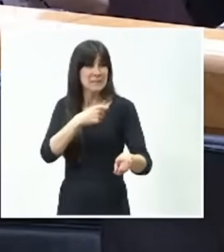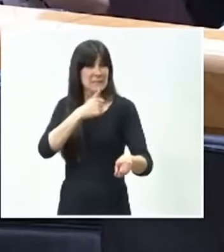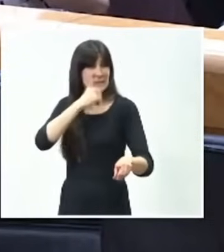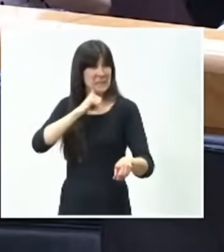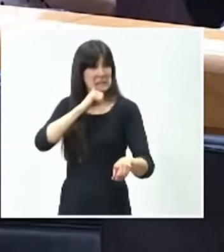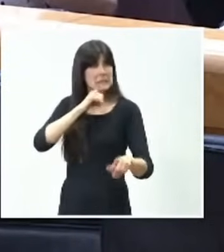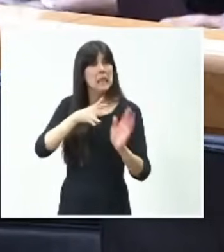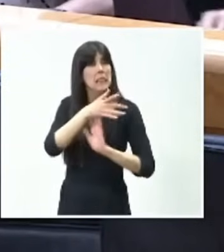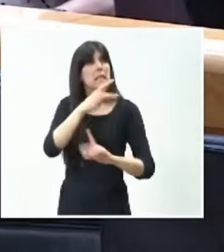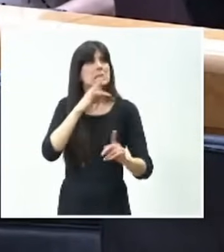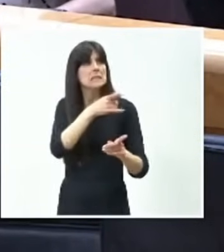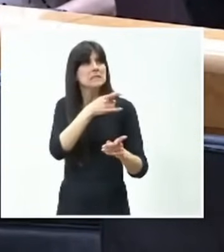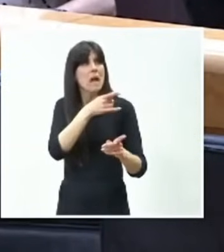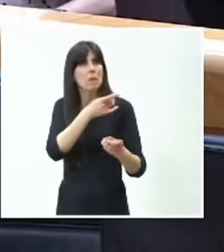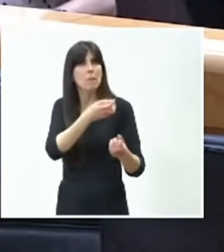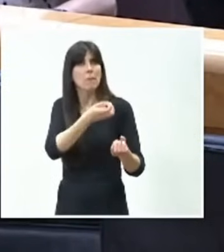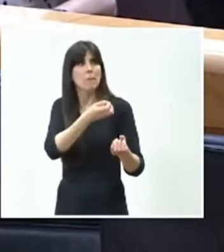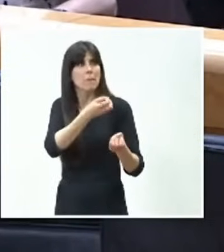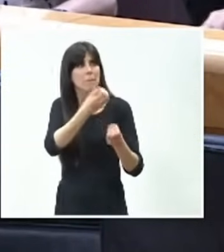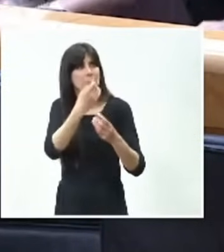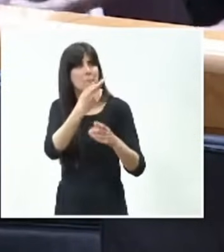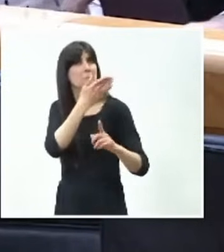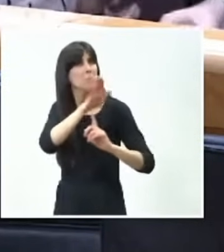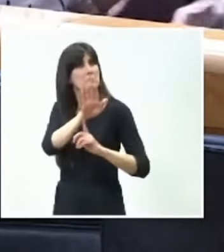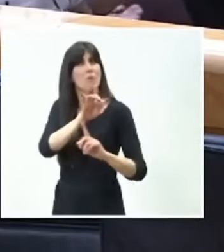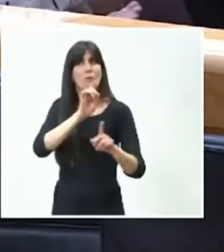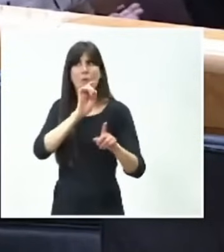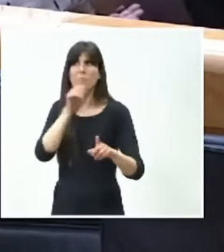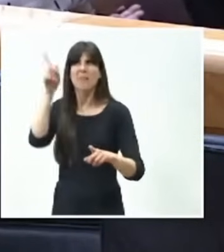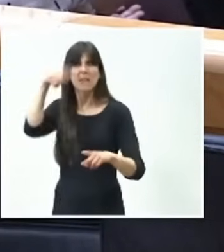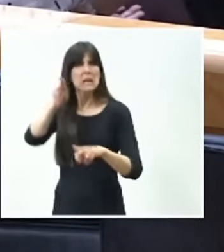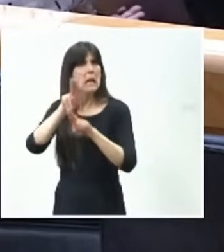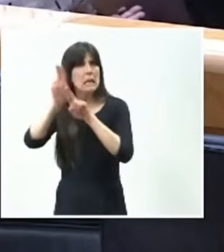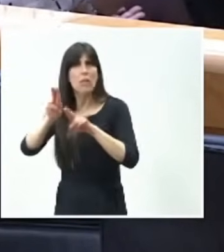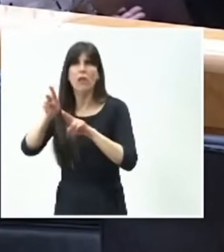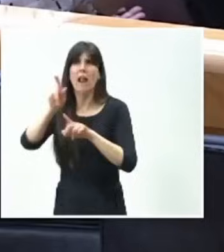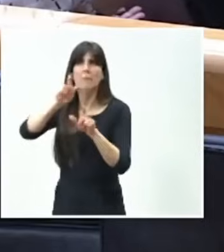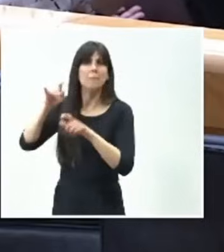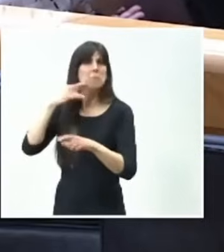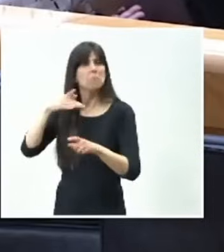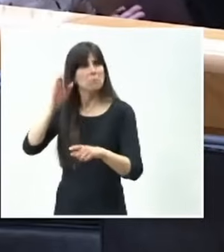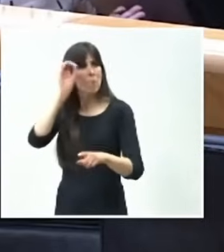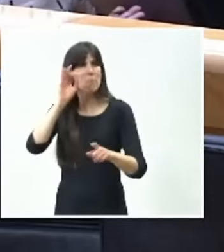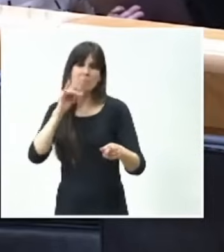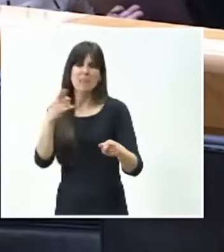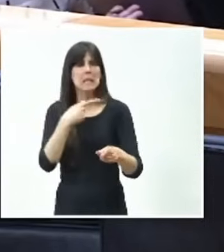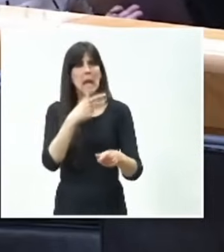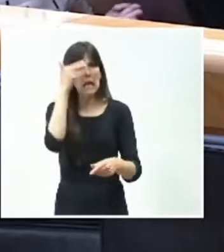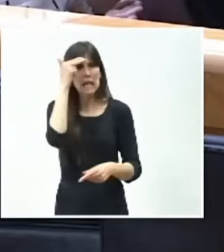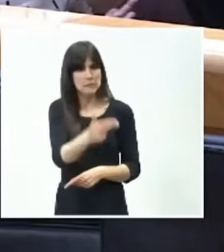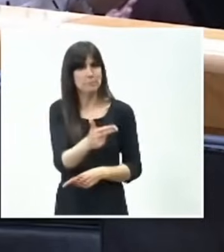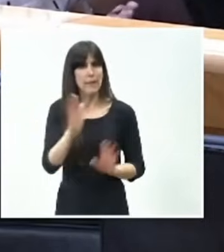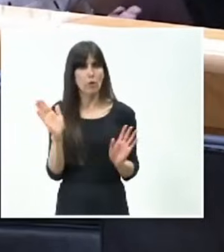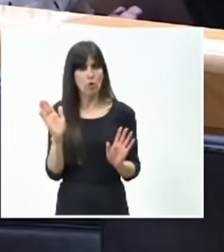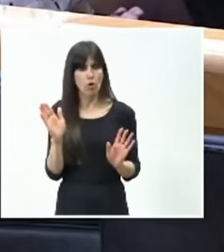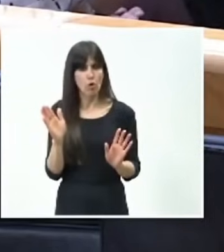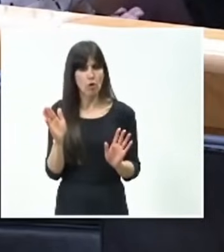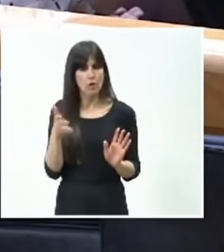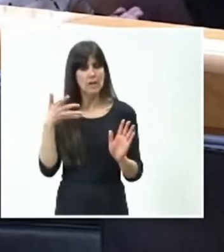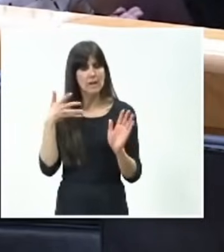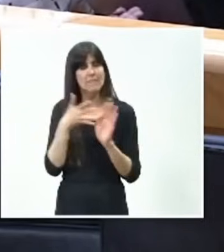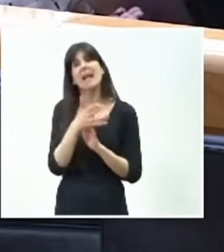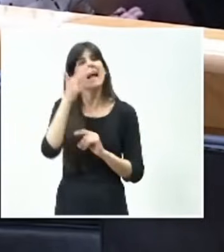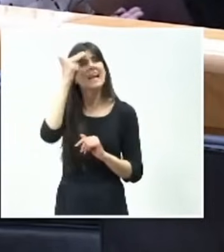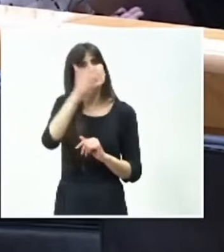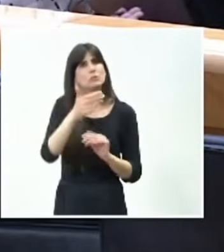Gobierno fue en general de respeto. A ver, yo no diría que fue en general de respeto. Yo diría que la valoración general de la prensa internacional fue